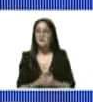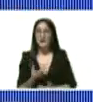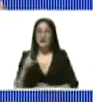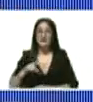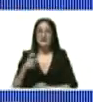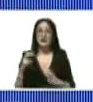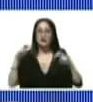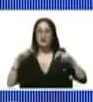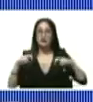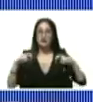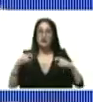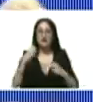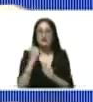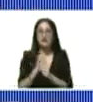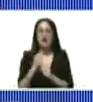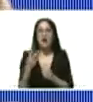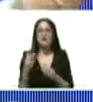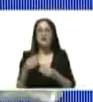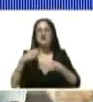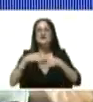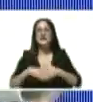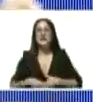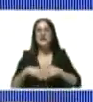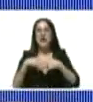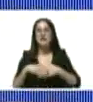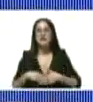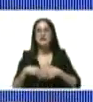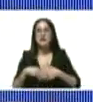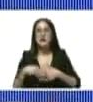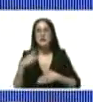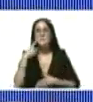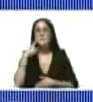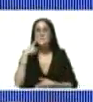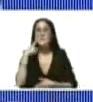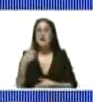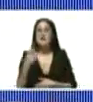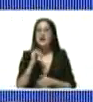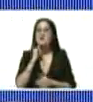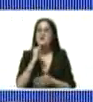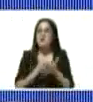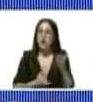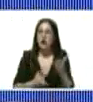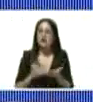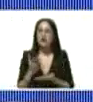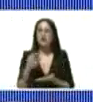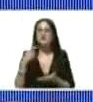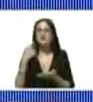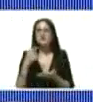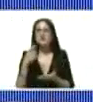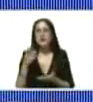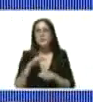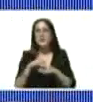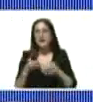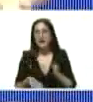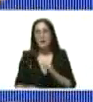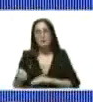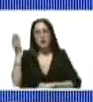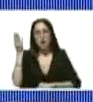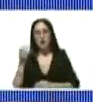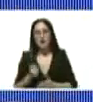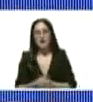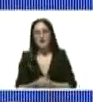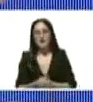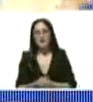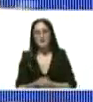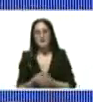nos sentemos a trabajar con el CENIAT para ver los impuestos, las exoneraciones, los aranceles que lleva el ministerio. Entonces,